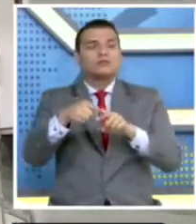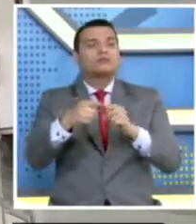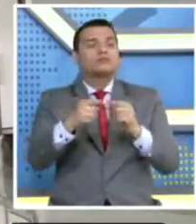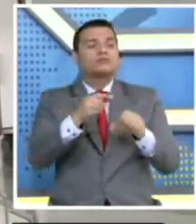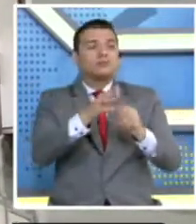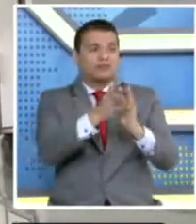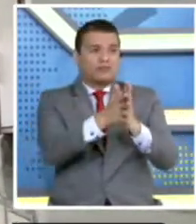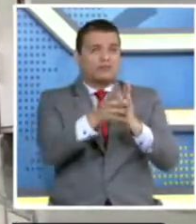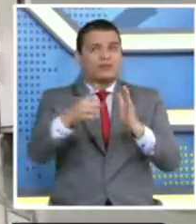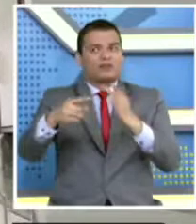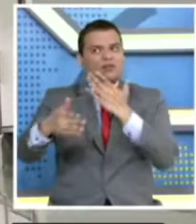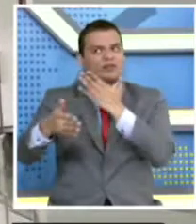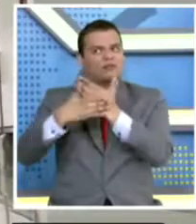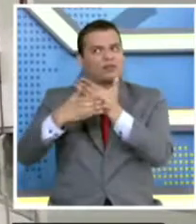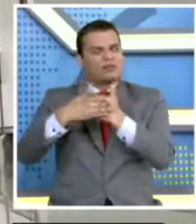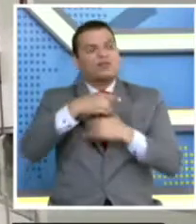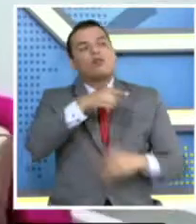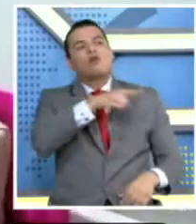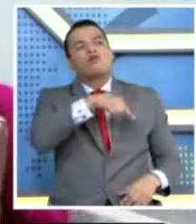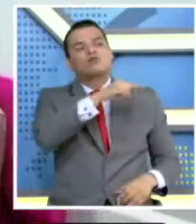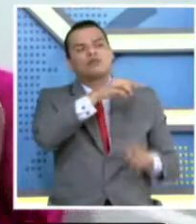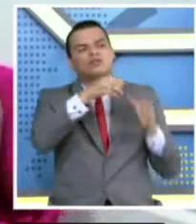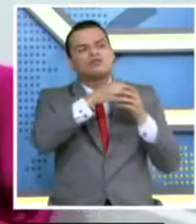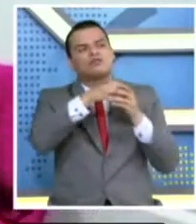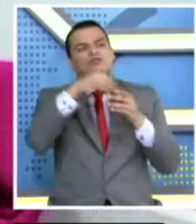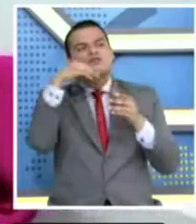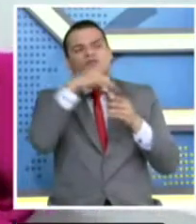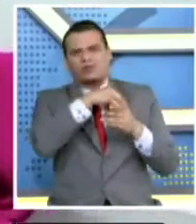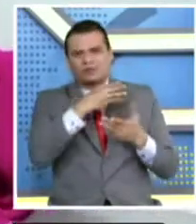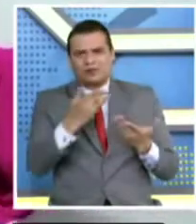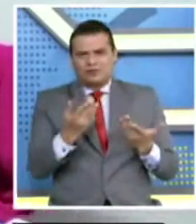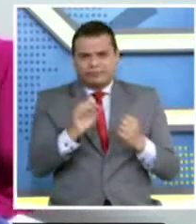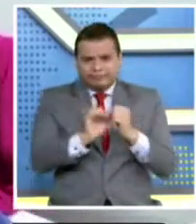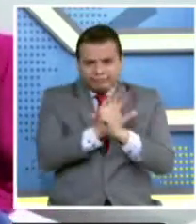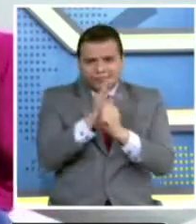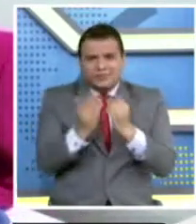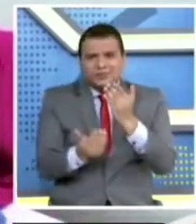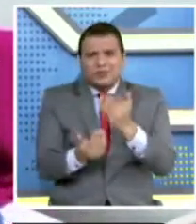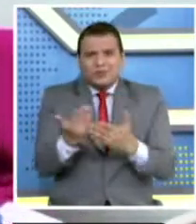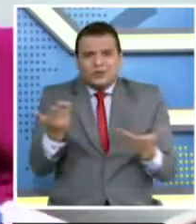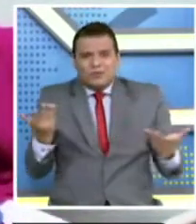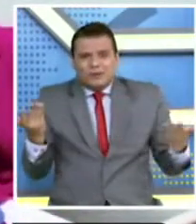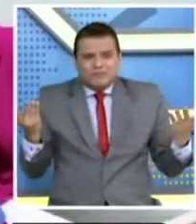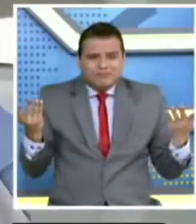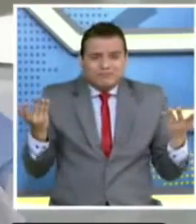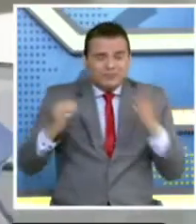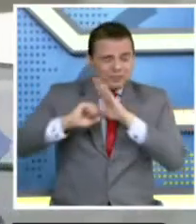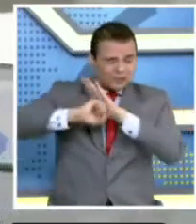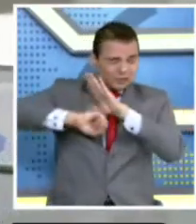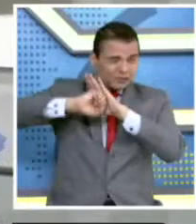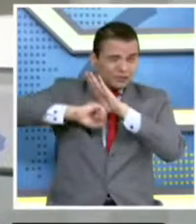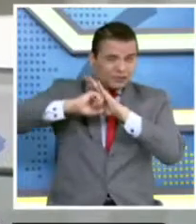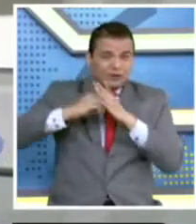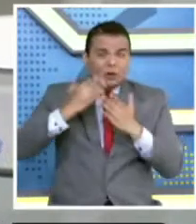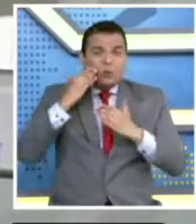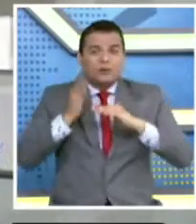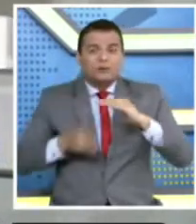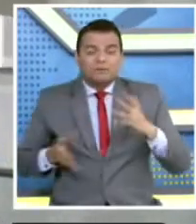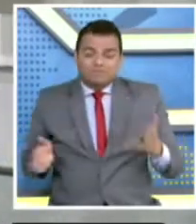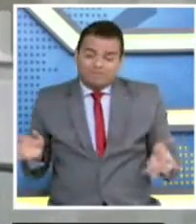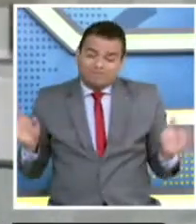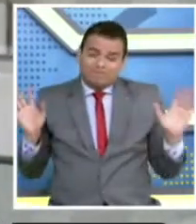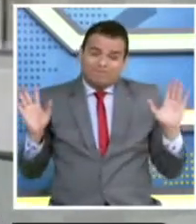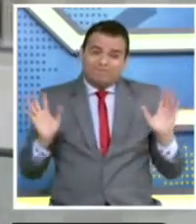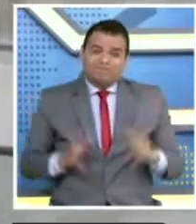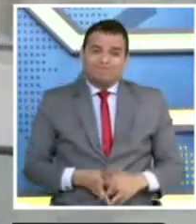del coronavirus, cuando lo que están tratando es con una enfermedad nueva y sometidos a una presión que no saben hasta cuándo